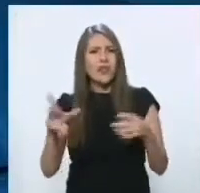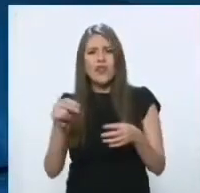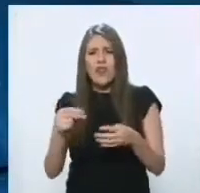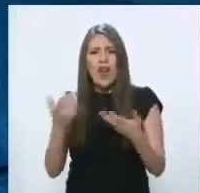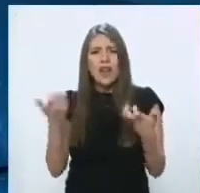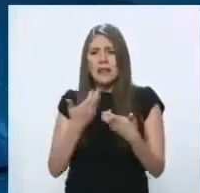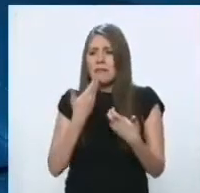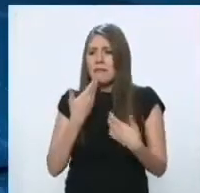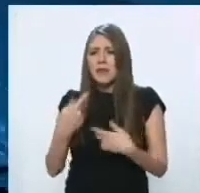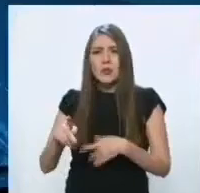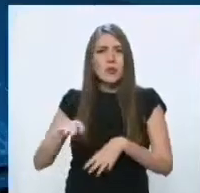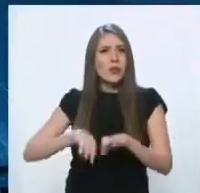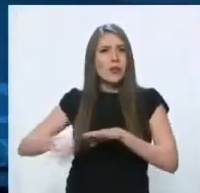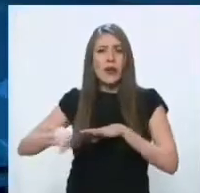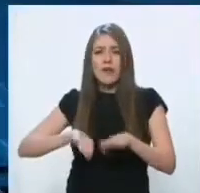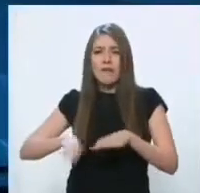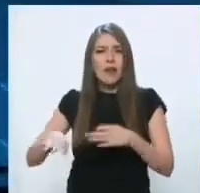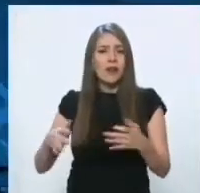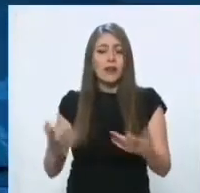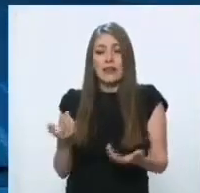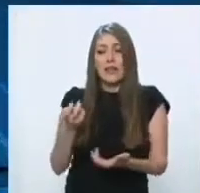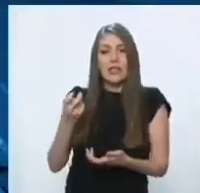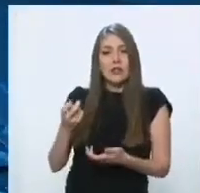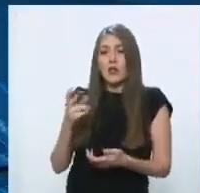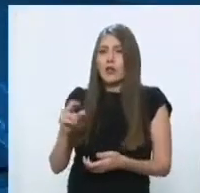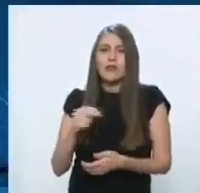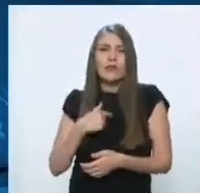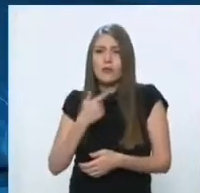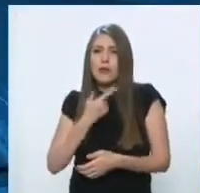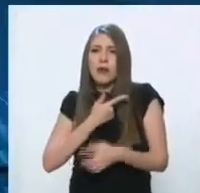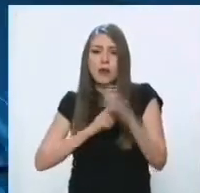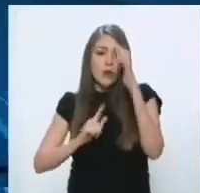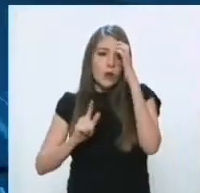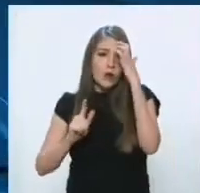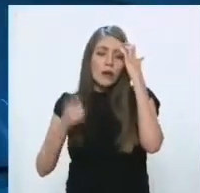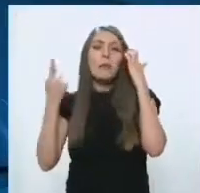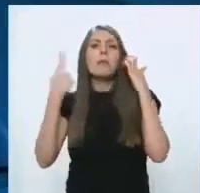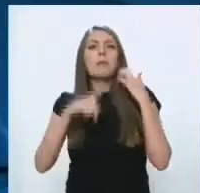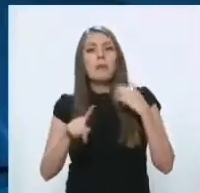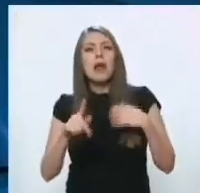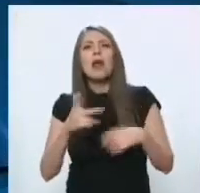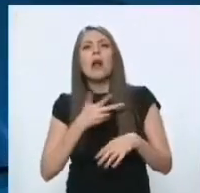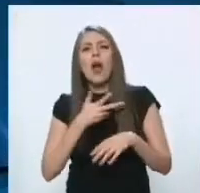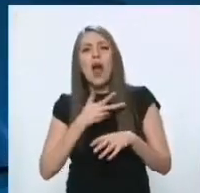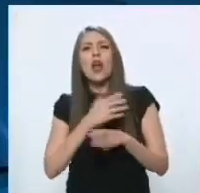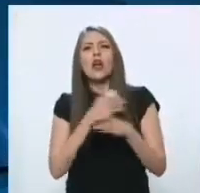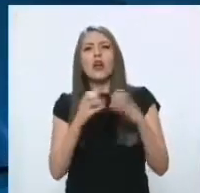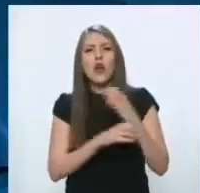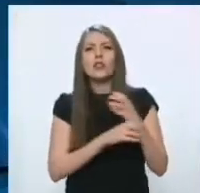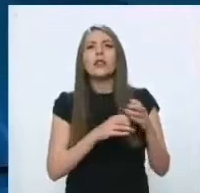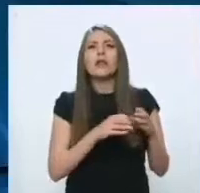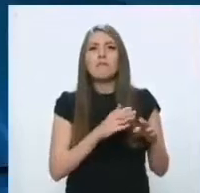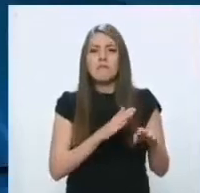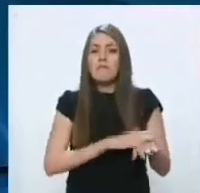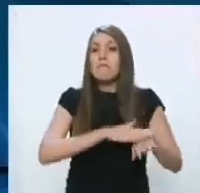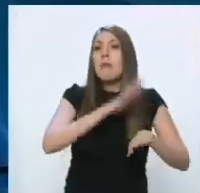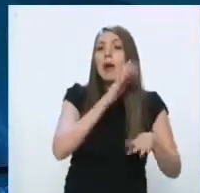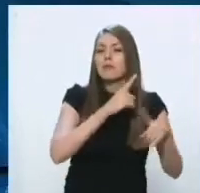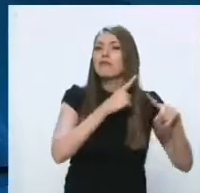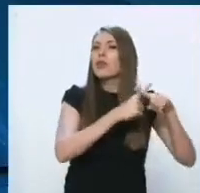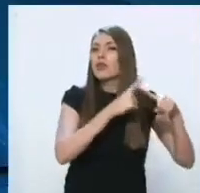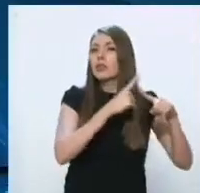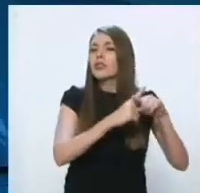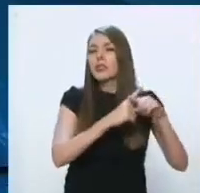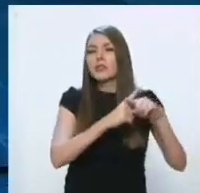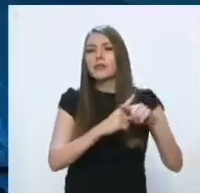¿no? Entonces creo que eso es lo que no me gusta, pero son muchas más cosas las que yo apoyo. Y este presidente está haciendo exactamente